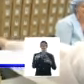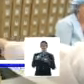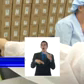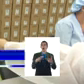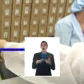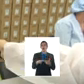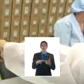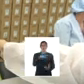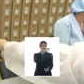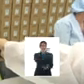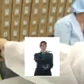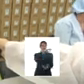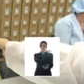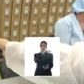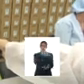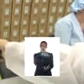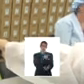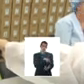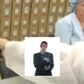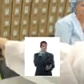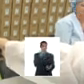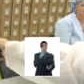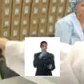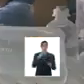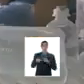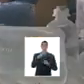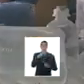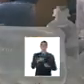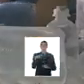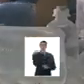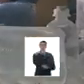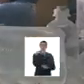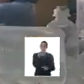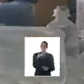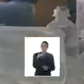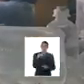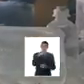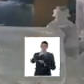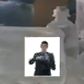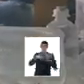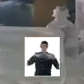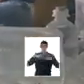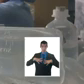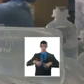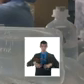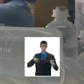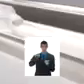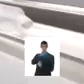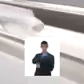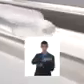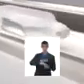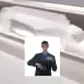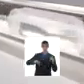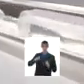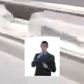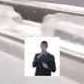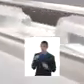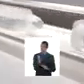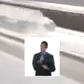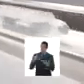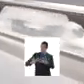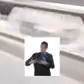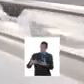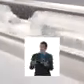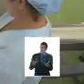gozo, principalmente por eso, para salvar las vidas. Para los próximos días, la industria biofarmacéutica cubana comenzará